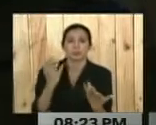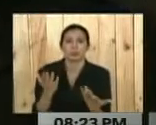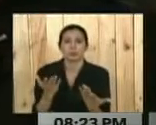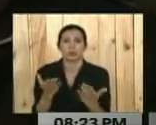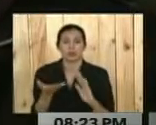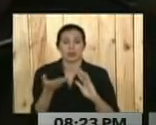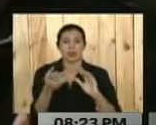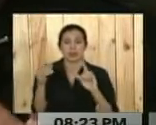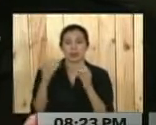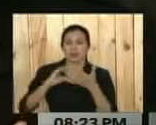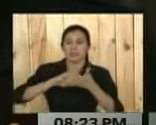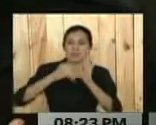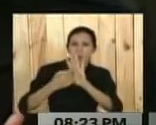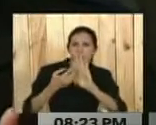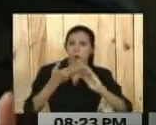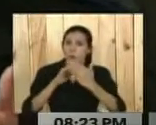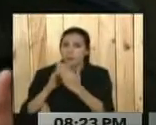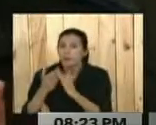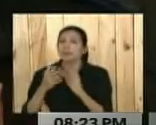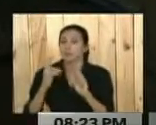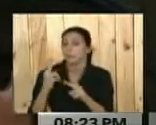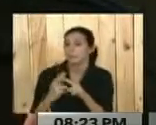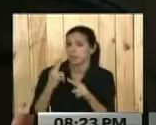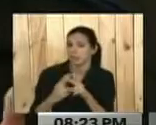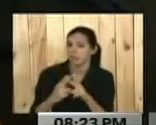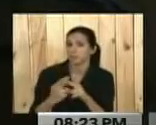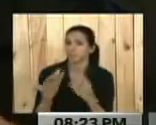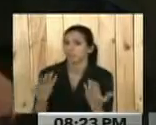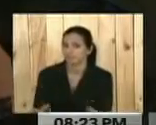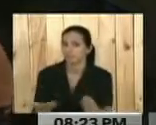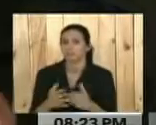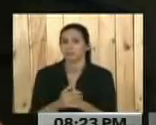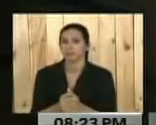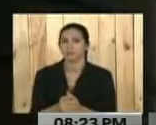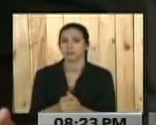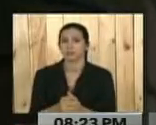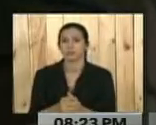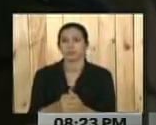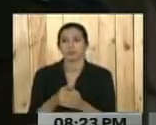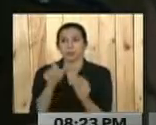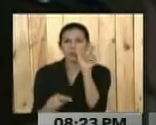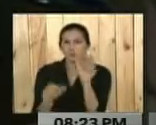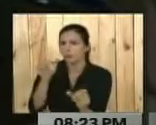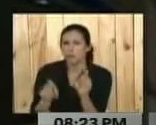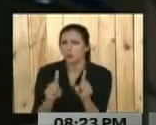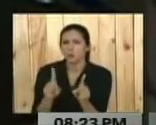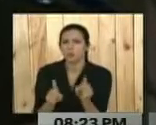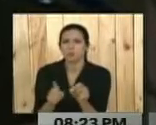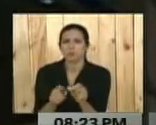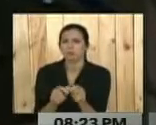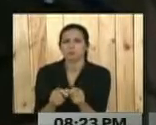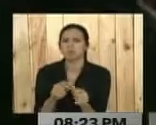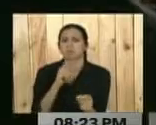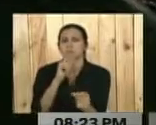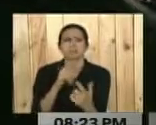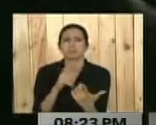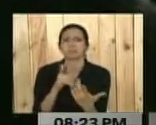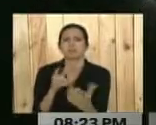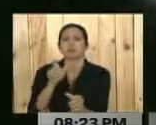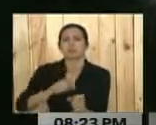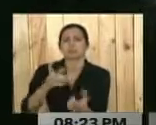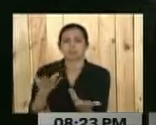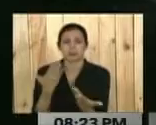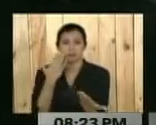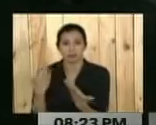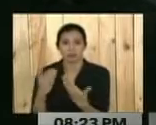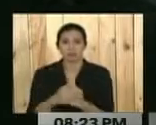y donde la palabra política ha sido pisoteada por quienes de alguna manera la necesitan para dar esas batallas. Y creo que